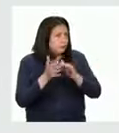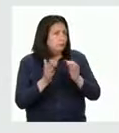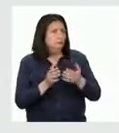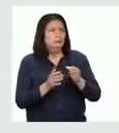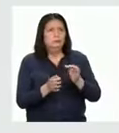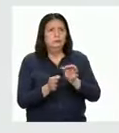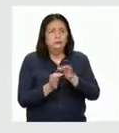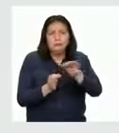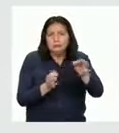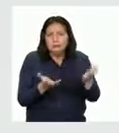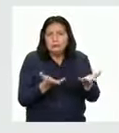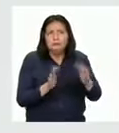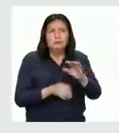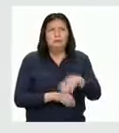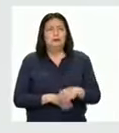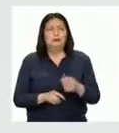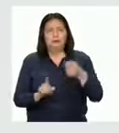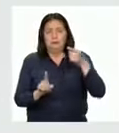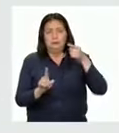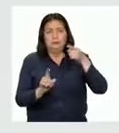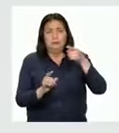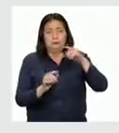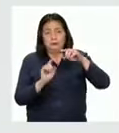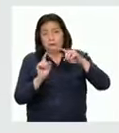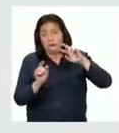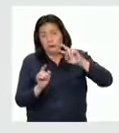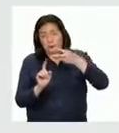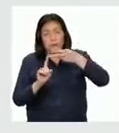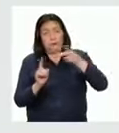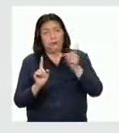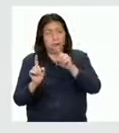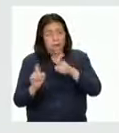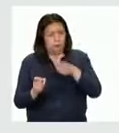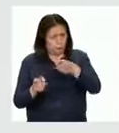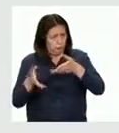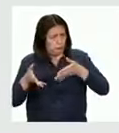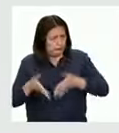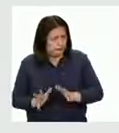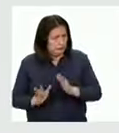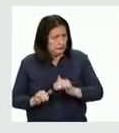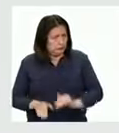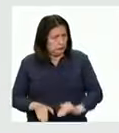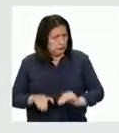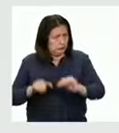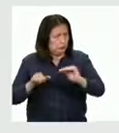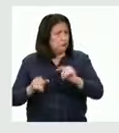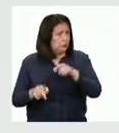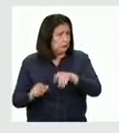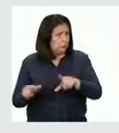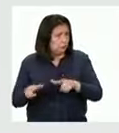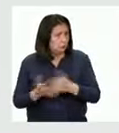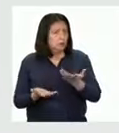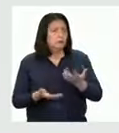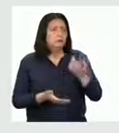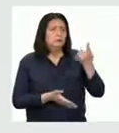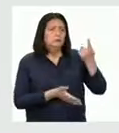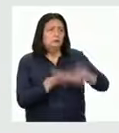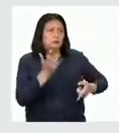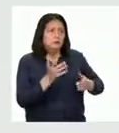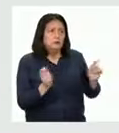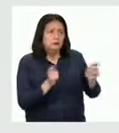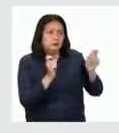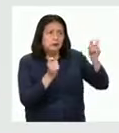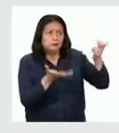comunidad? Pregunta específica. ¿Naciste y te criaste ahí? ¿Qué fiesta tradicional